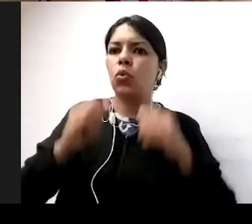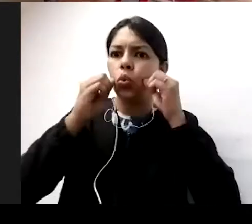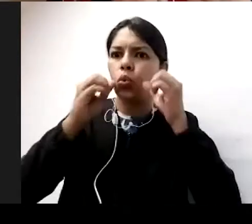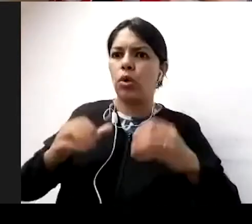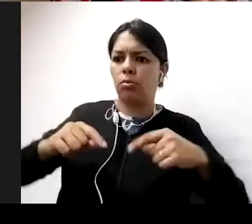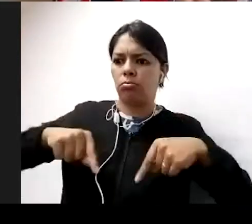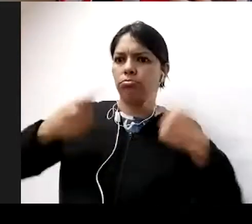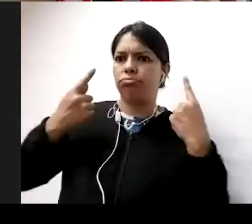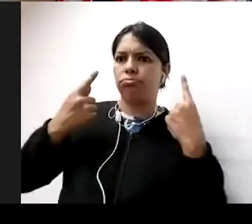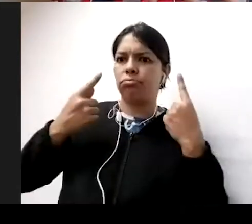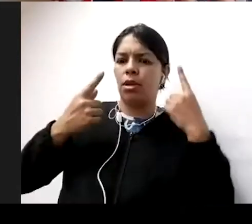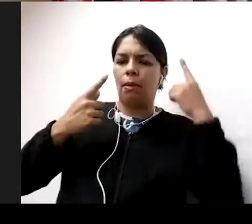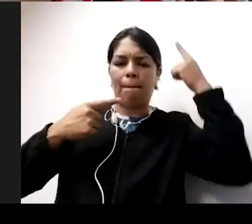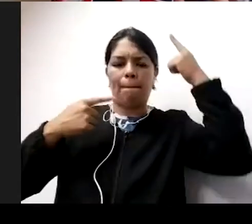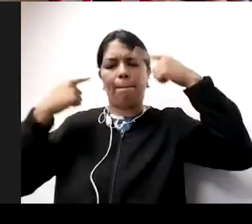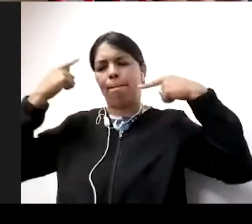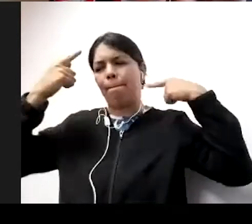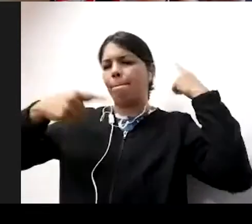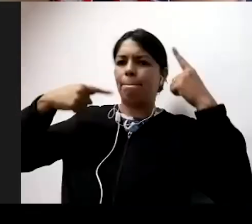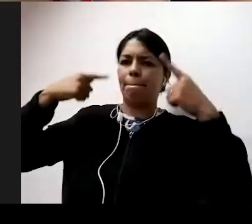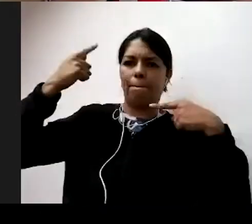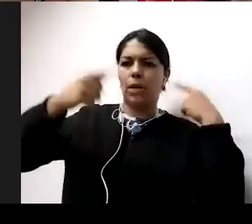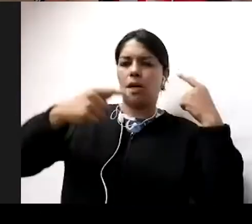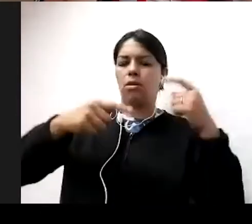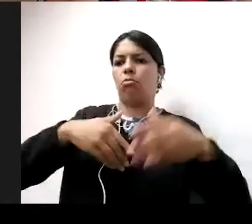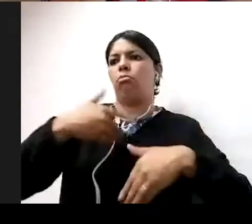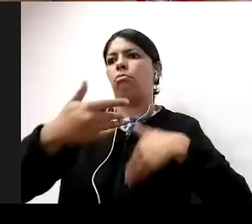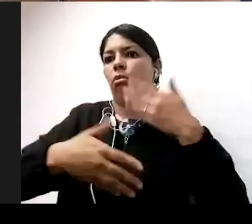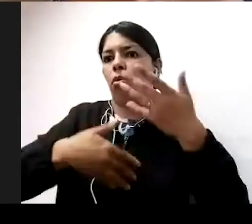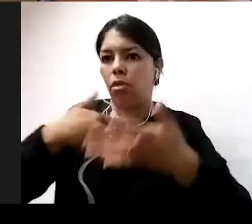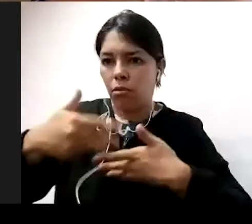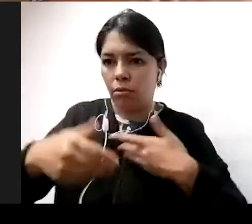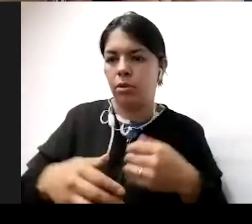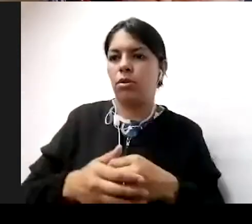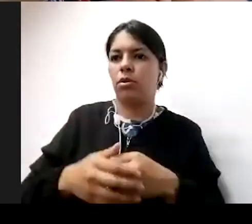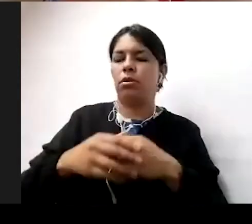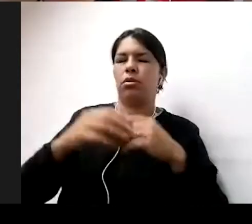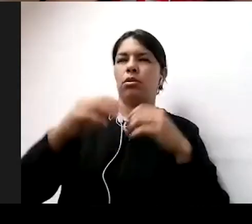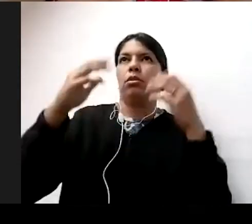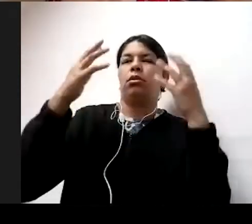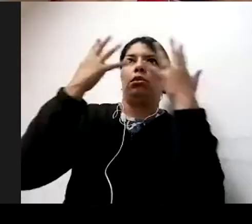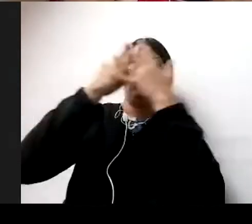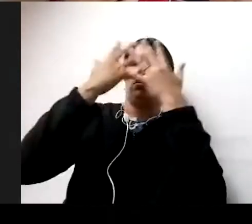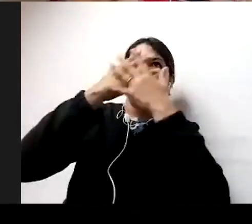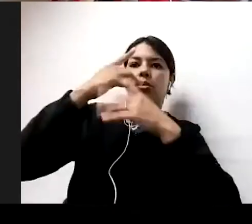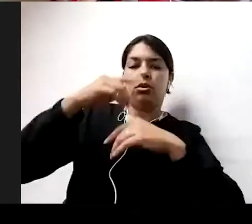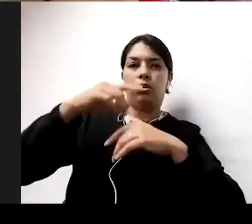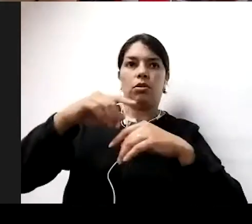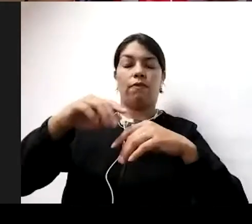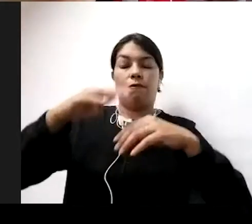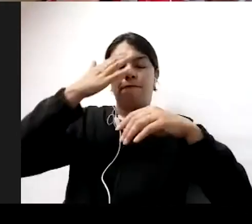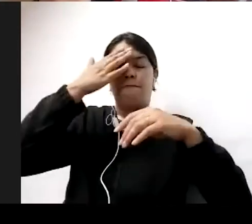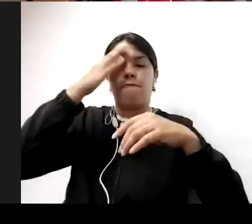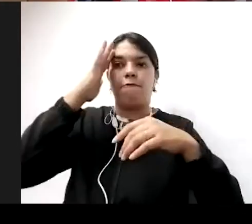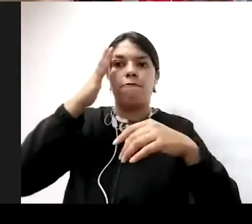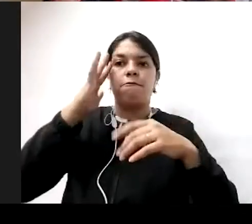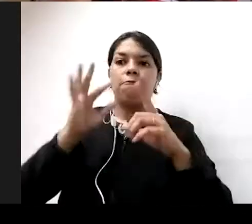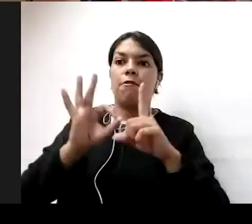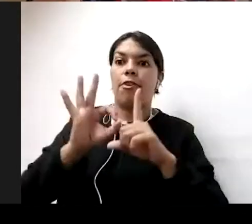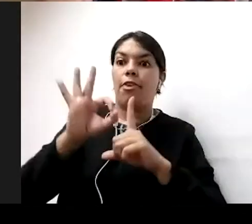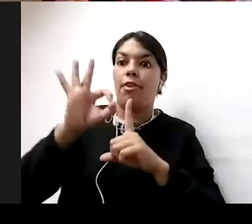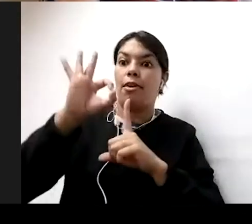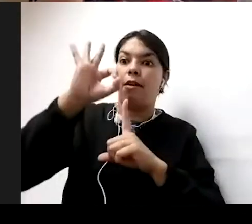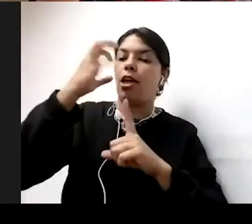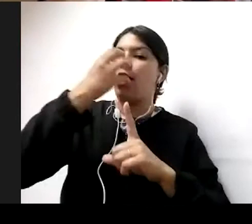vómitos, alucinaciones, fiebre, diarrea, suda muchísimo y esto simplemente es el cuerpo pidiéndole